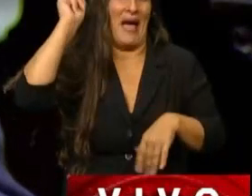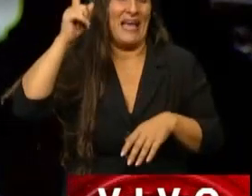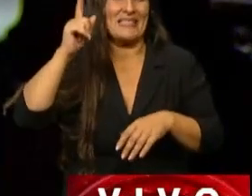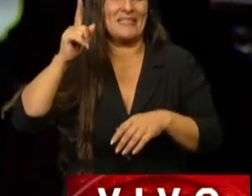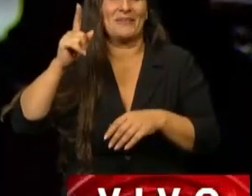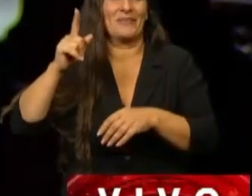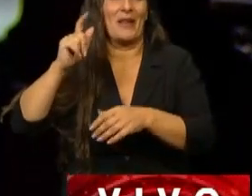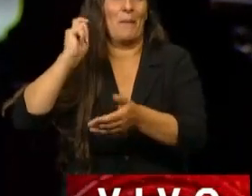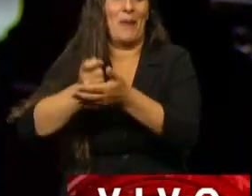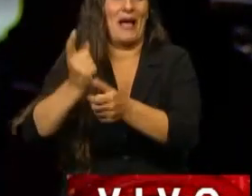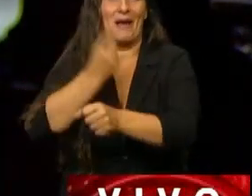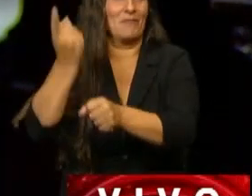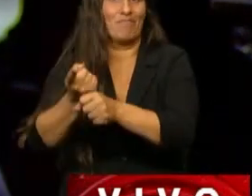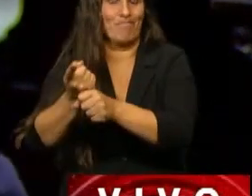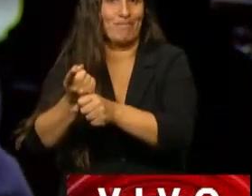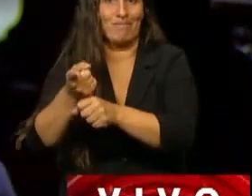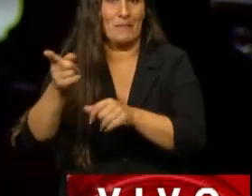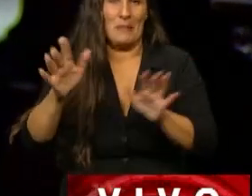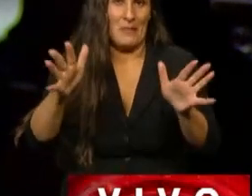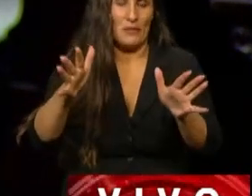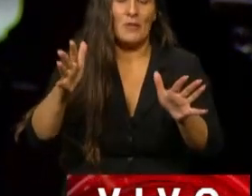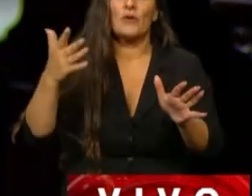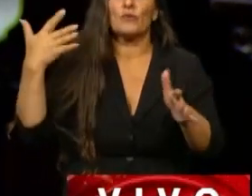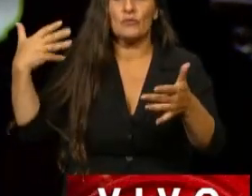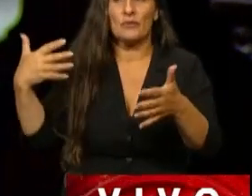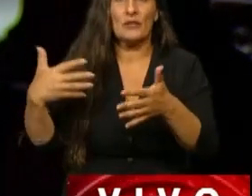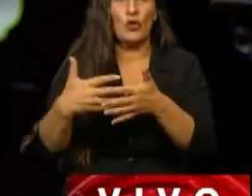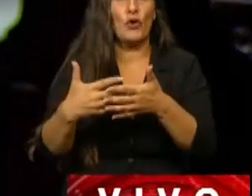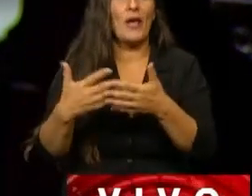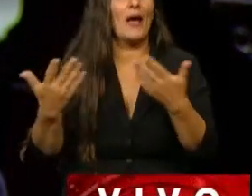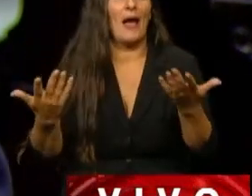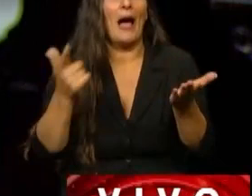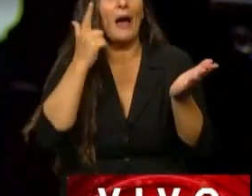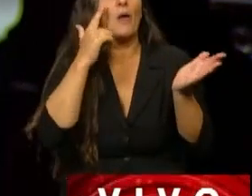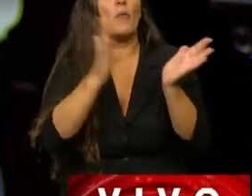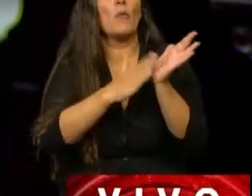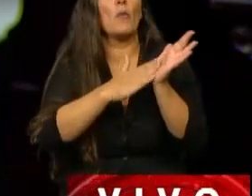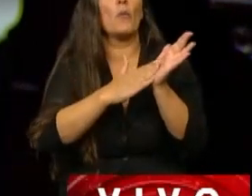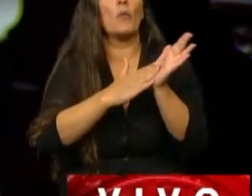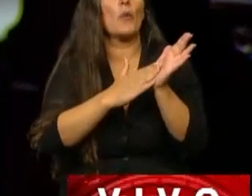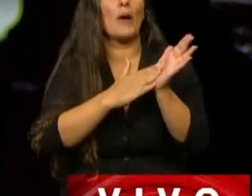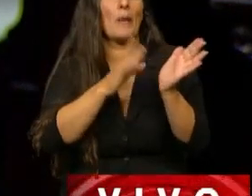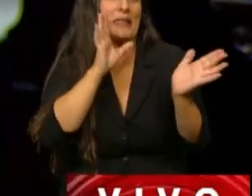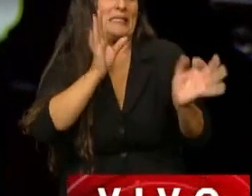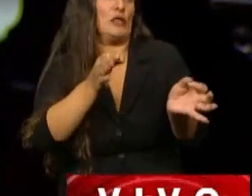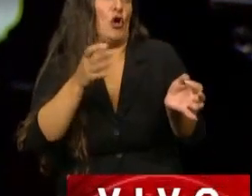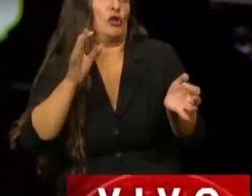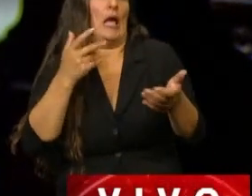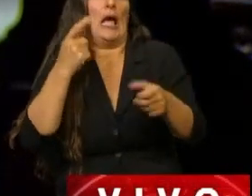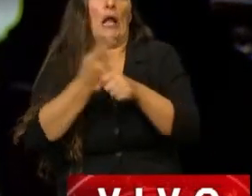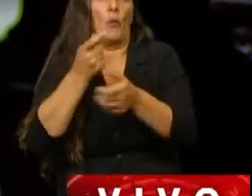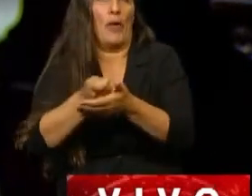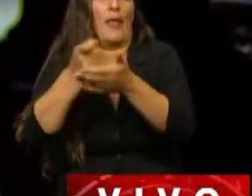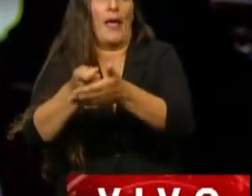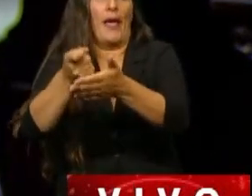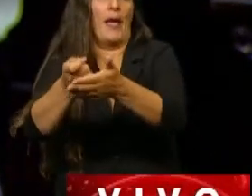tiene problemas de acceso al mercado de deuda 20 y pico de veces, lo que queda demostrado es esa recurrencia, ese hecho sistemático, que se trata de